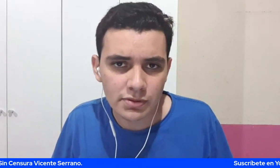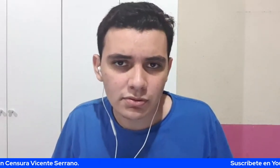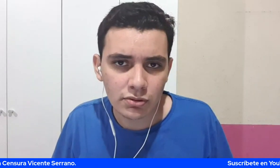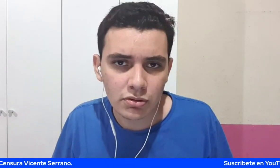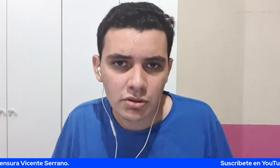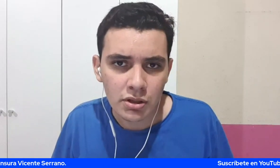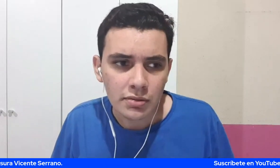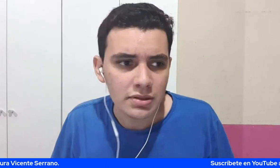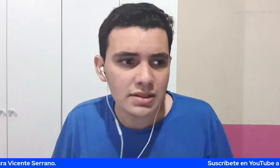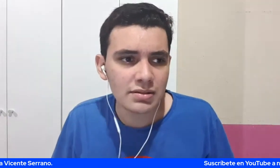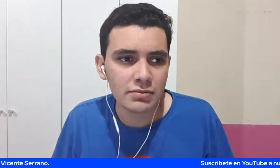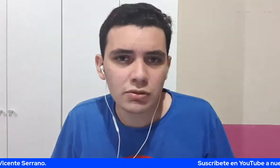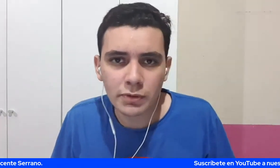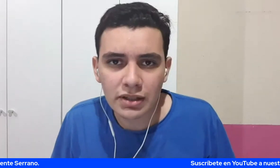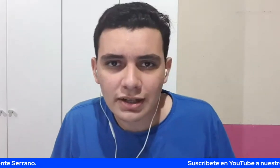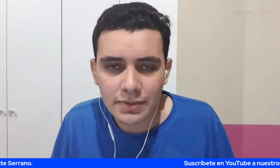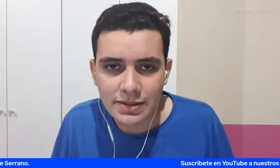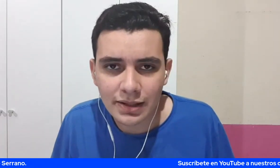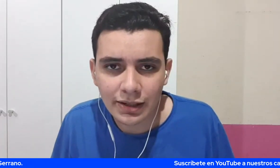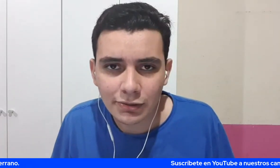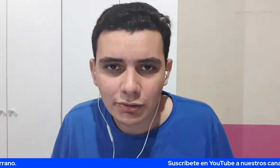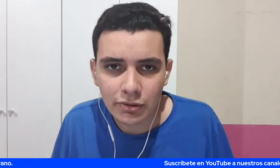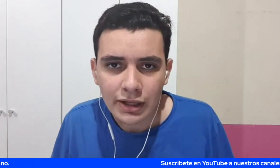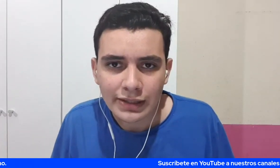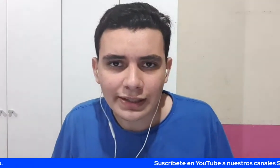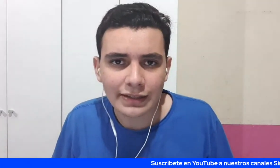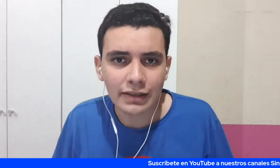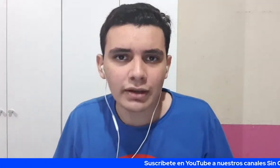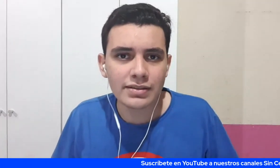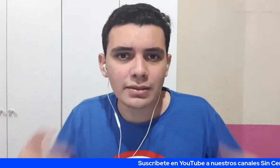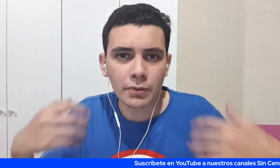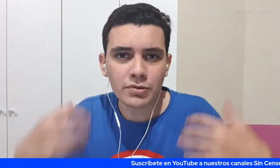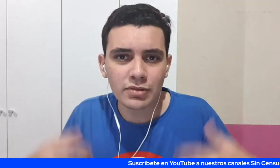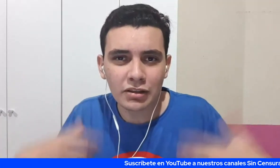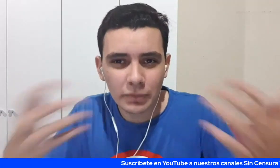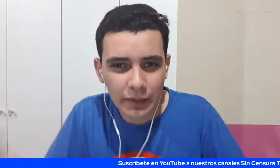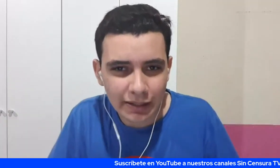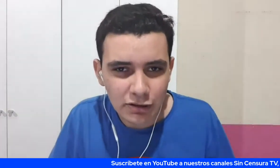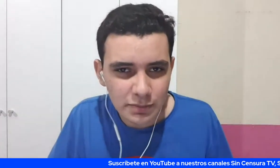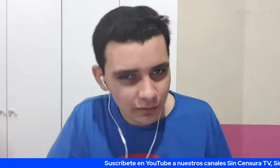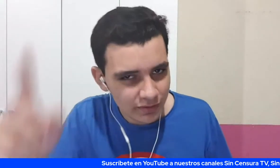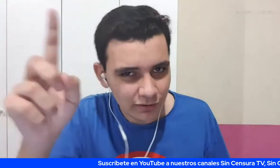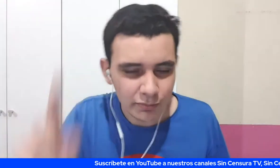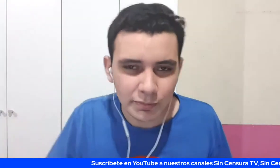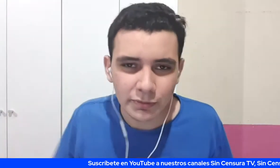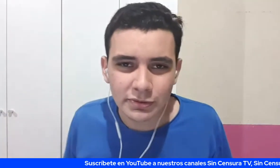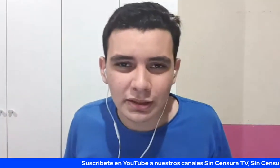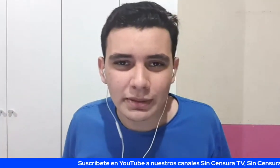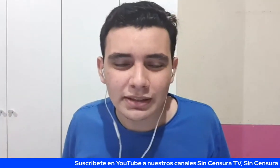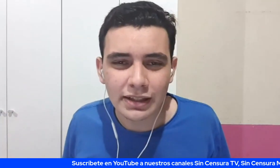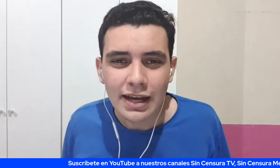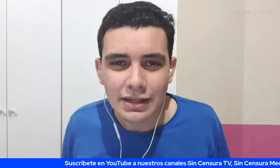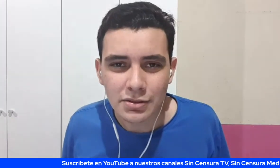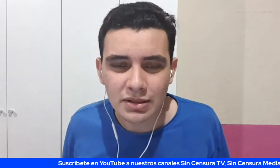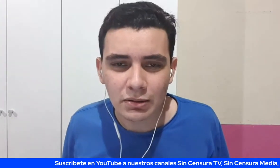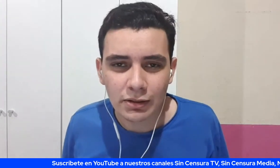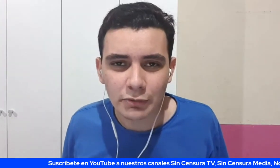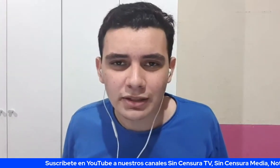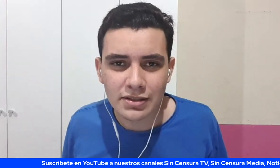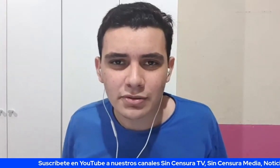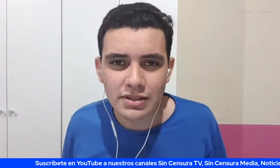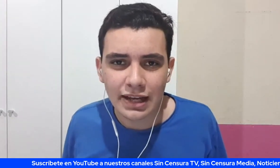es que hace unos años estos grandes empresarios magnates, que muchas entrevistas y revistas